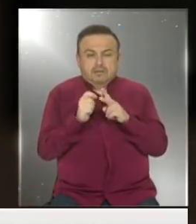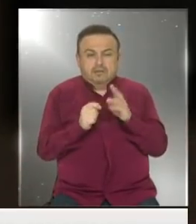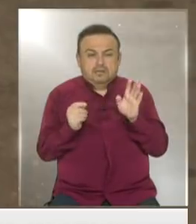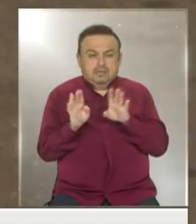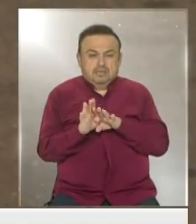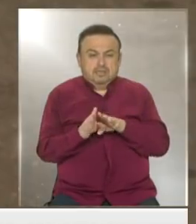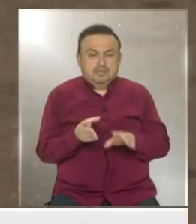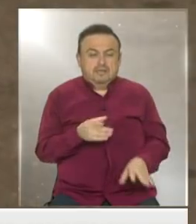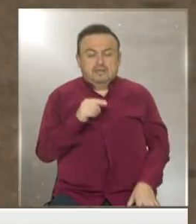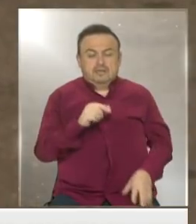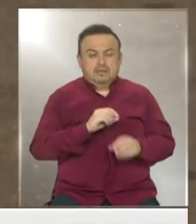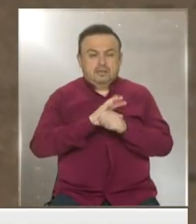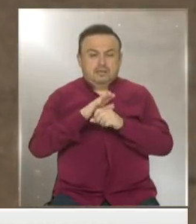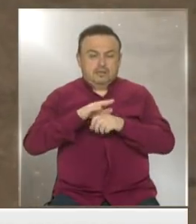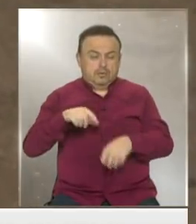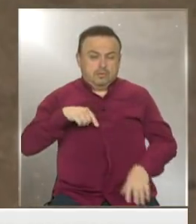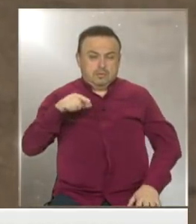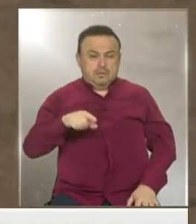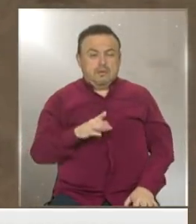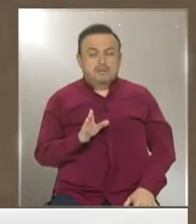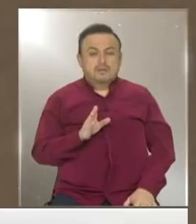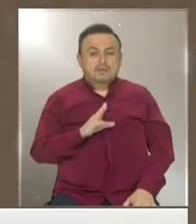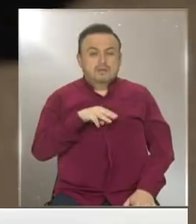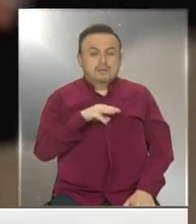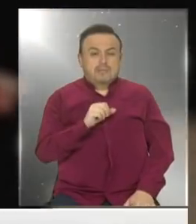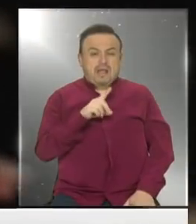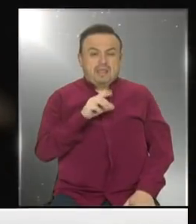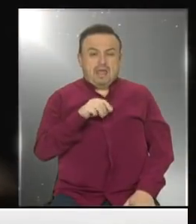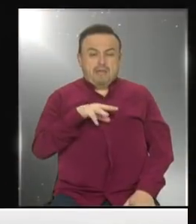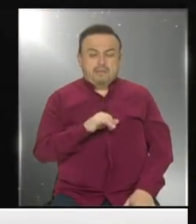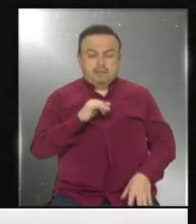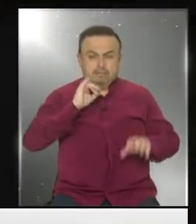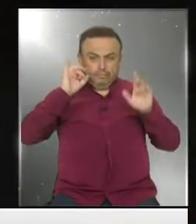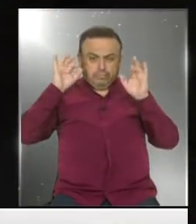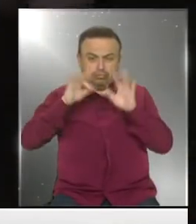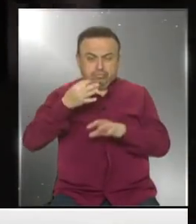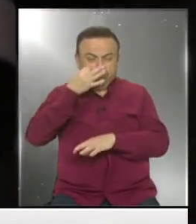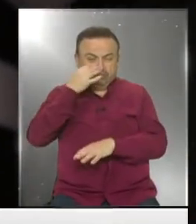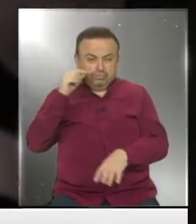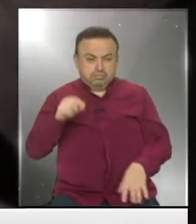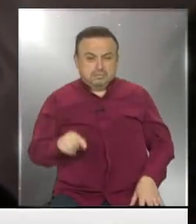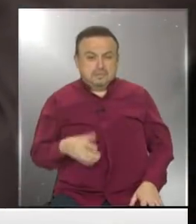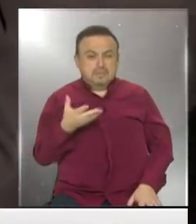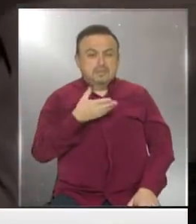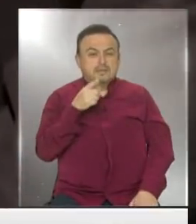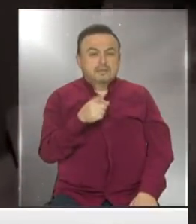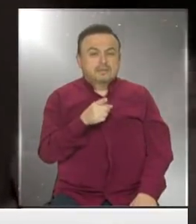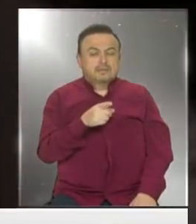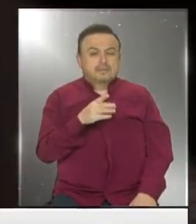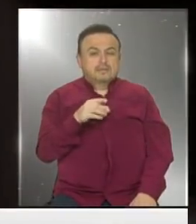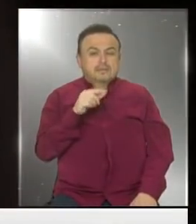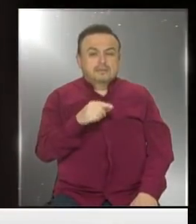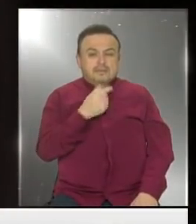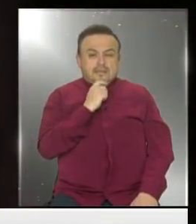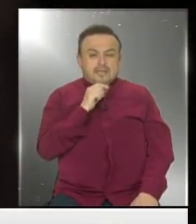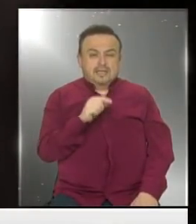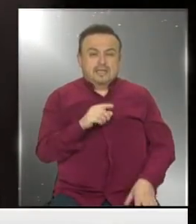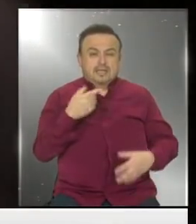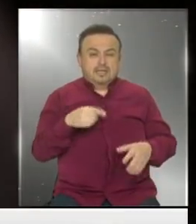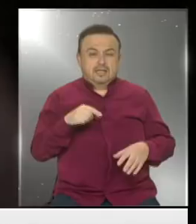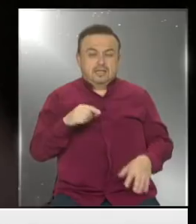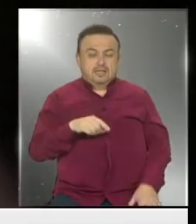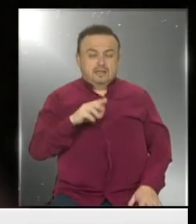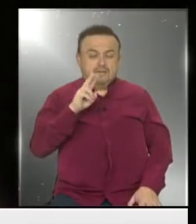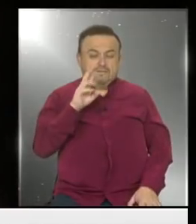cierre por la pandemia. Madame Tussauds es una de las atracciones turísticas más notables de Londres y cerró sus puertas el